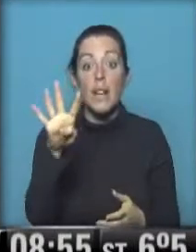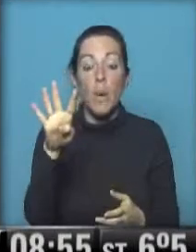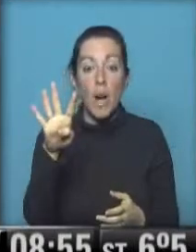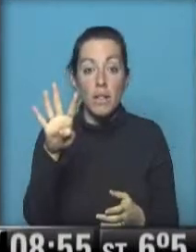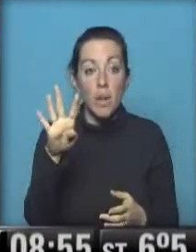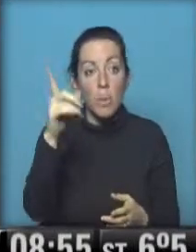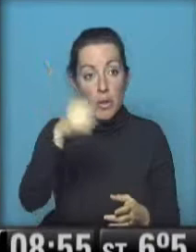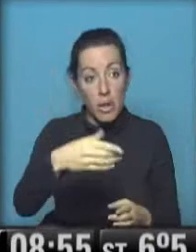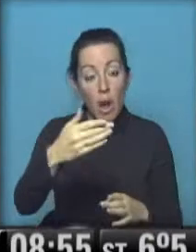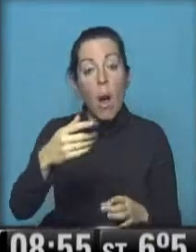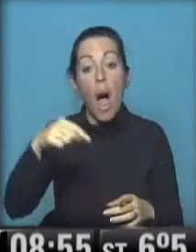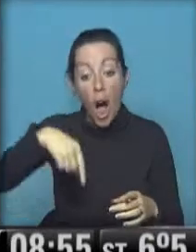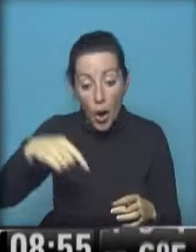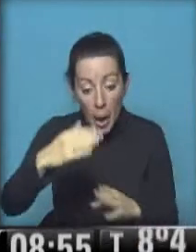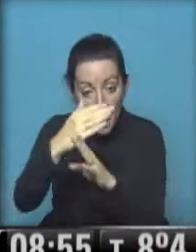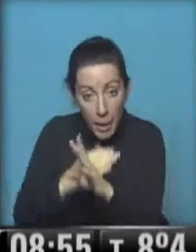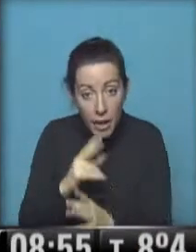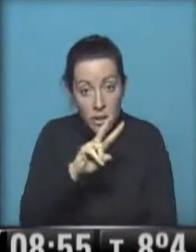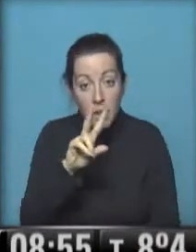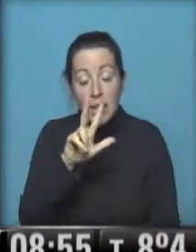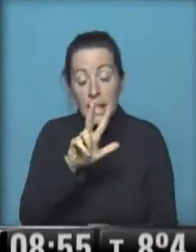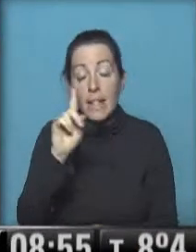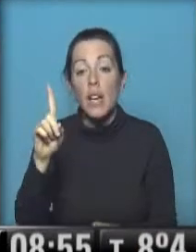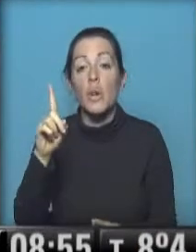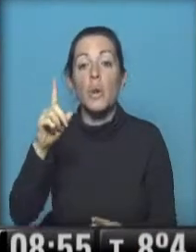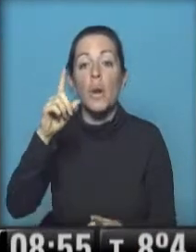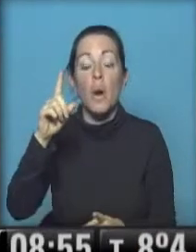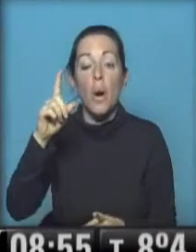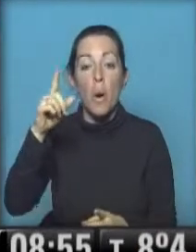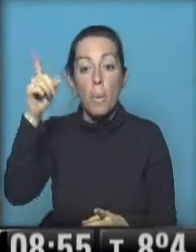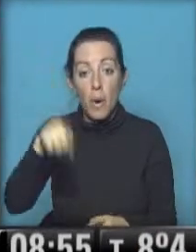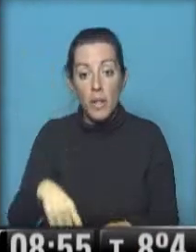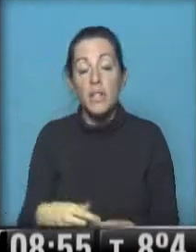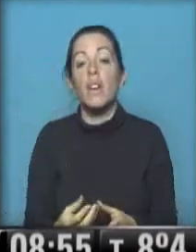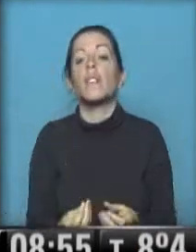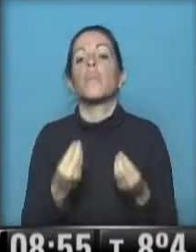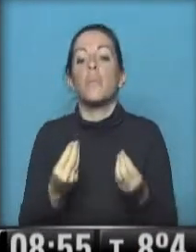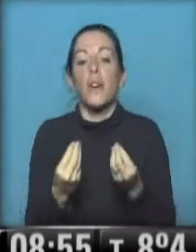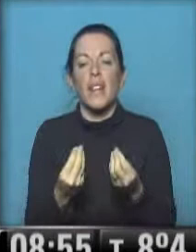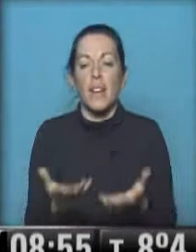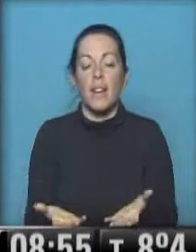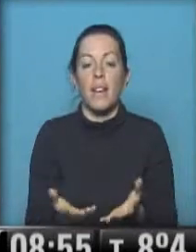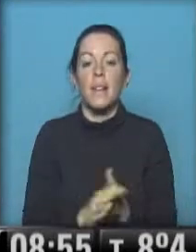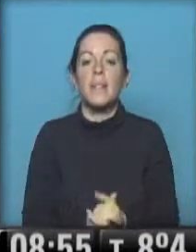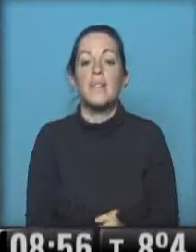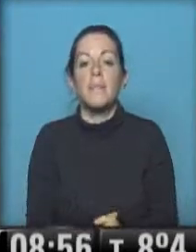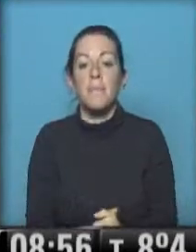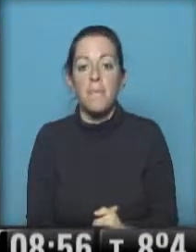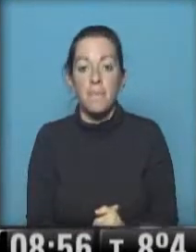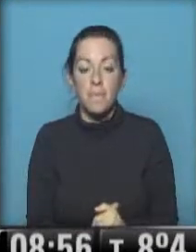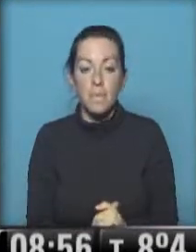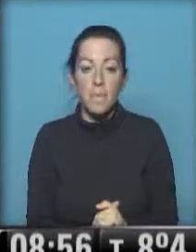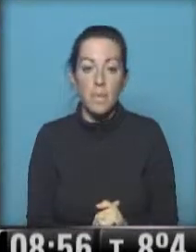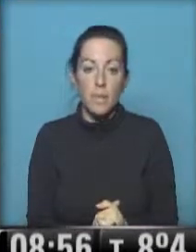fundamentalmente por estas políticas públicas como cuál y todo lo que tiene que ver con el tema de